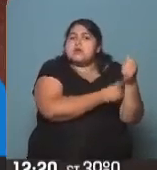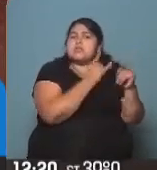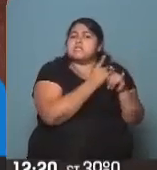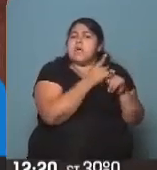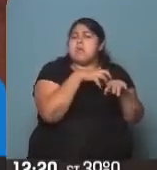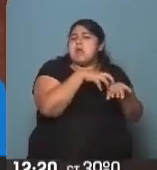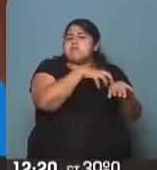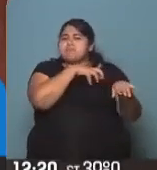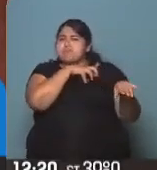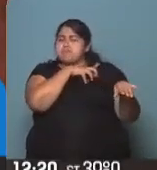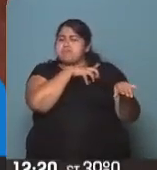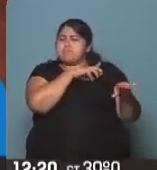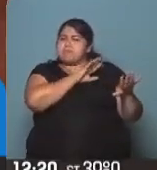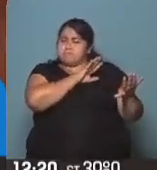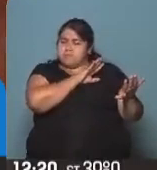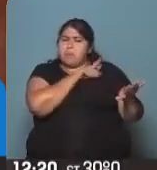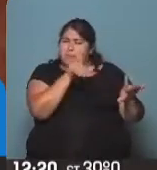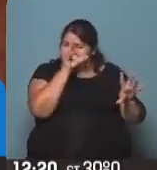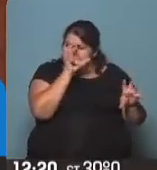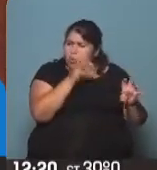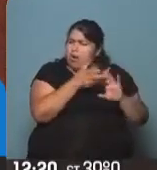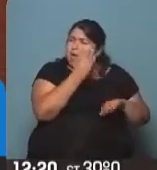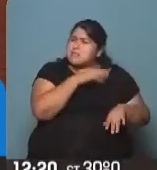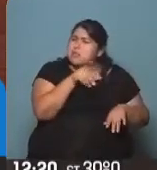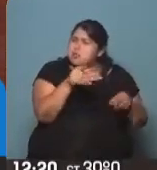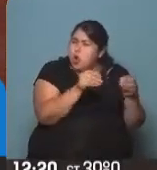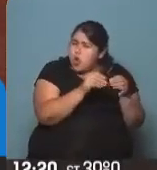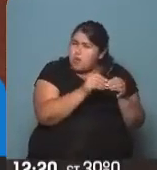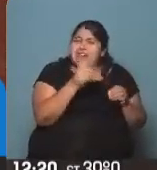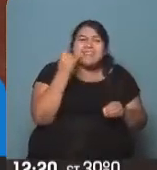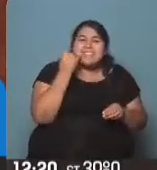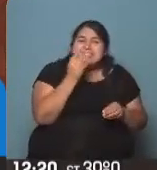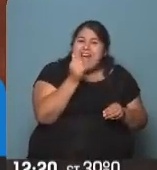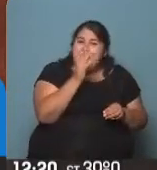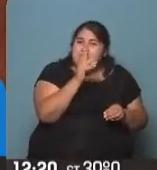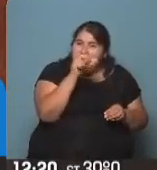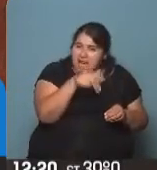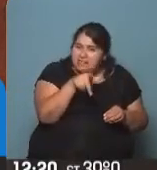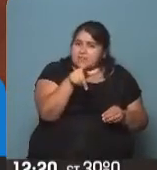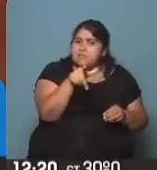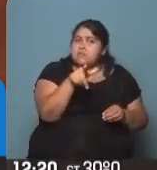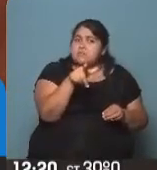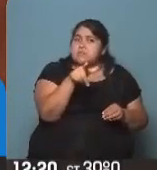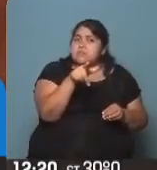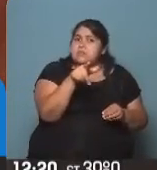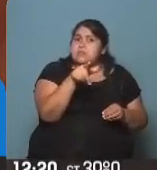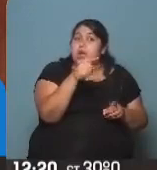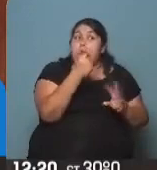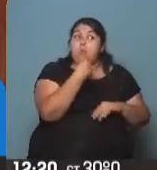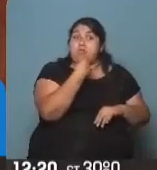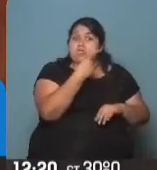del foco. Sí. Recuerdan un compañero de ustedes cuando a Chabrán le sacó una foto y él dijo, me mataste. ¿Por